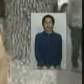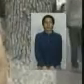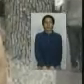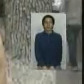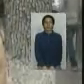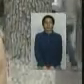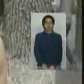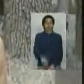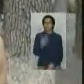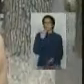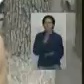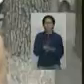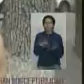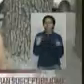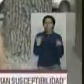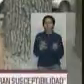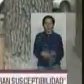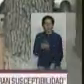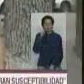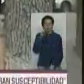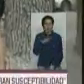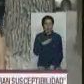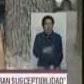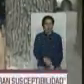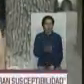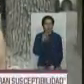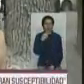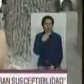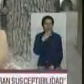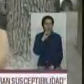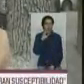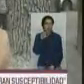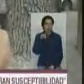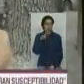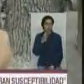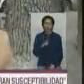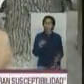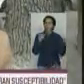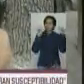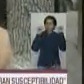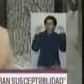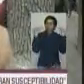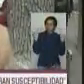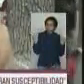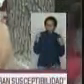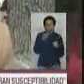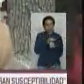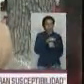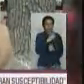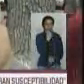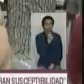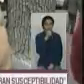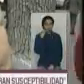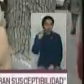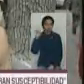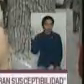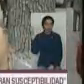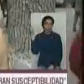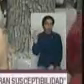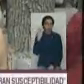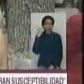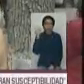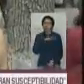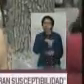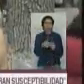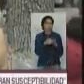Lamentamos mucho de que la administración de la señora Choque no logre dar la credibilidad y la confianza de un manejo institucional